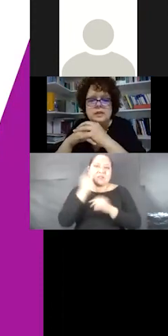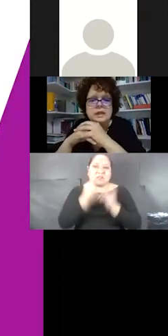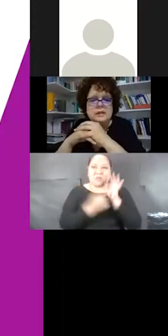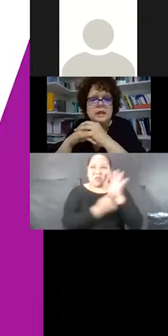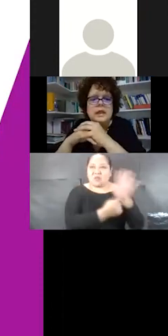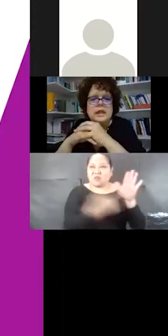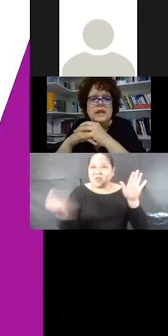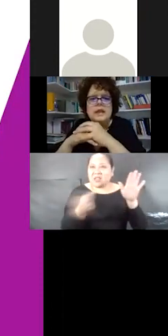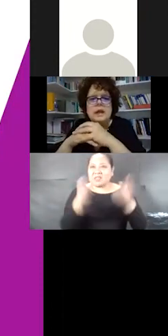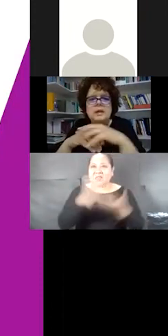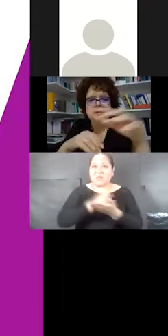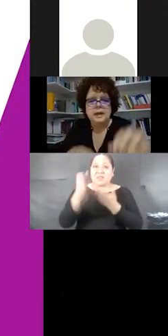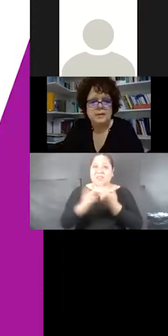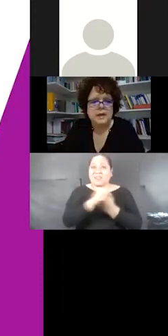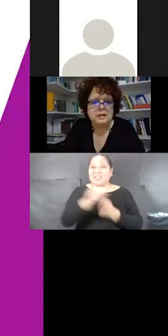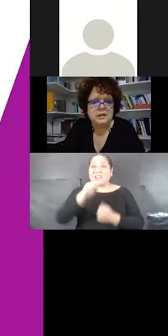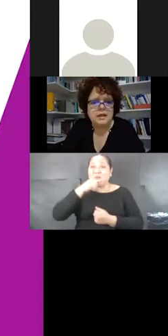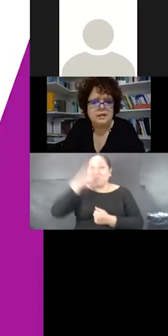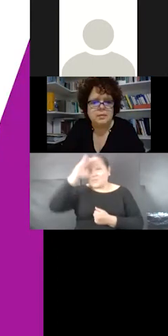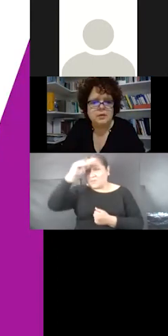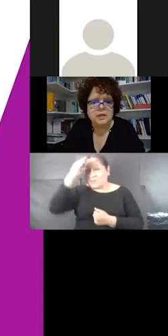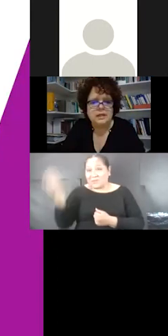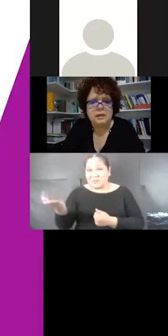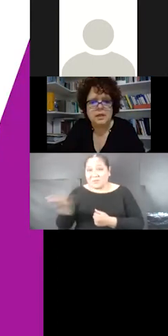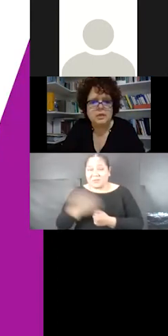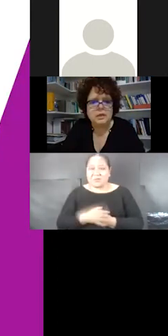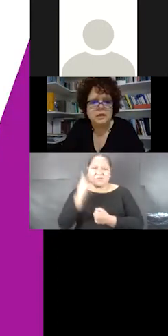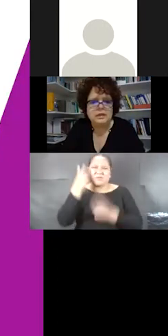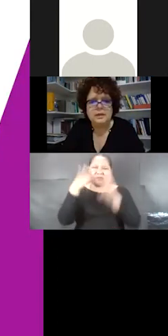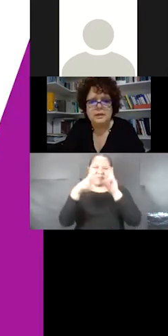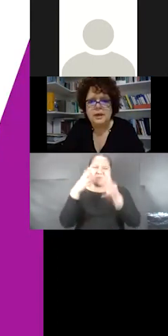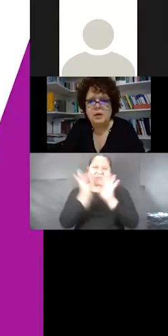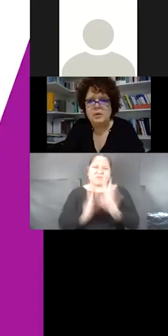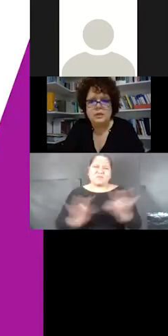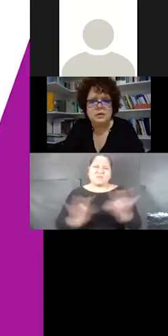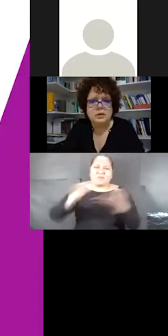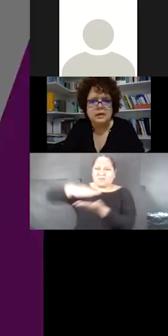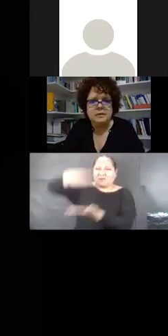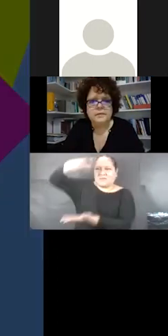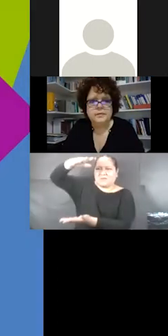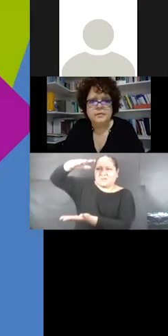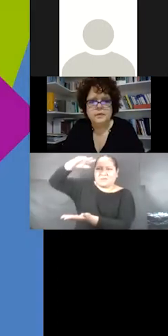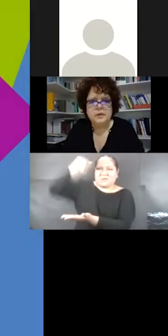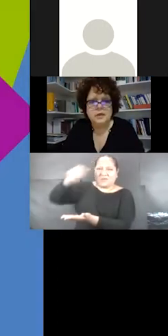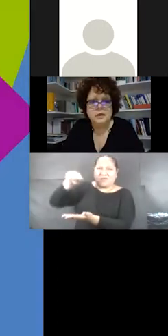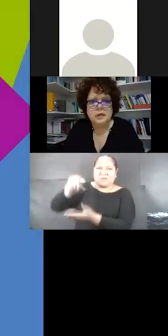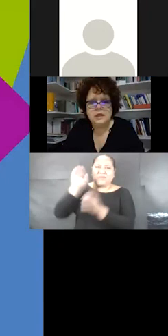de estas chicas, y realmente para que vean que es importante el tamaño del intérprete para la comunidad sorda.